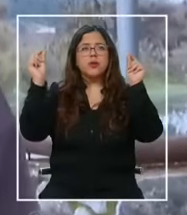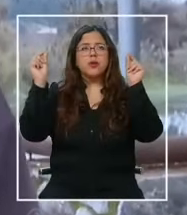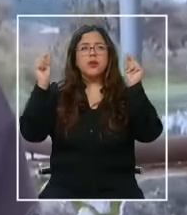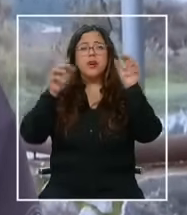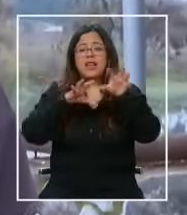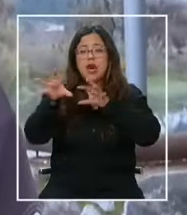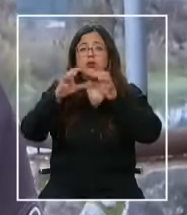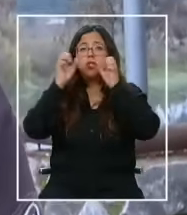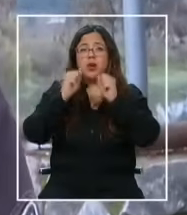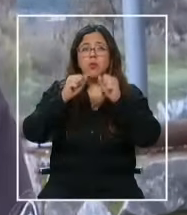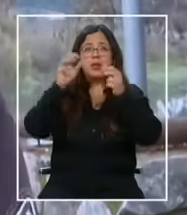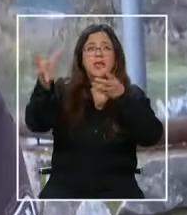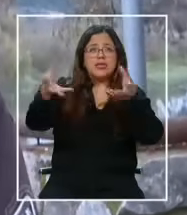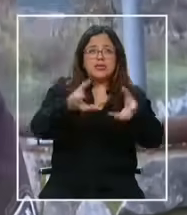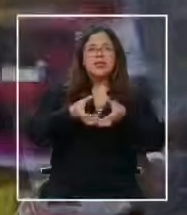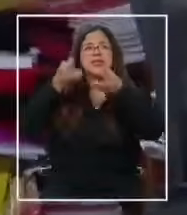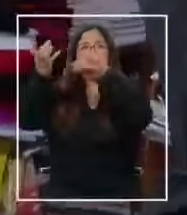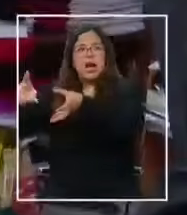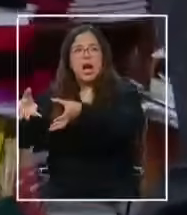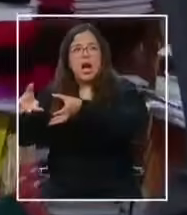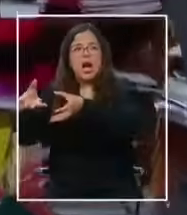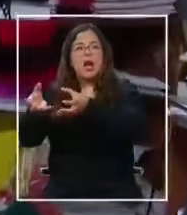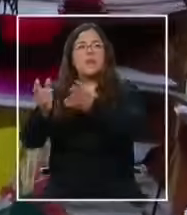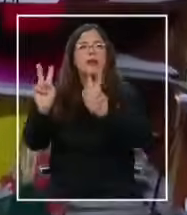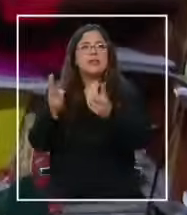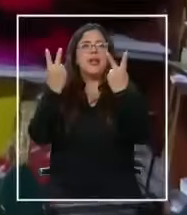productos que sí se pueden evacuar en la